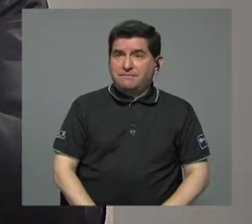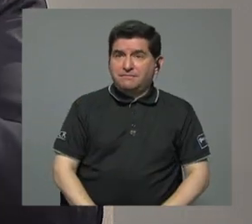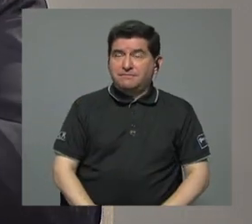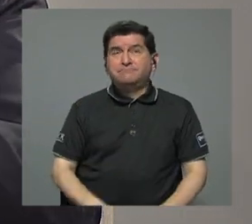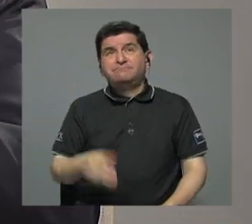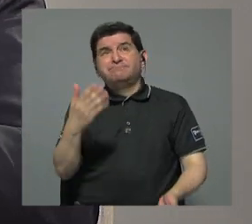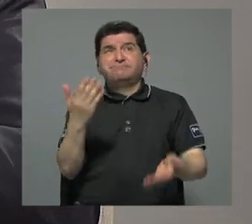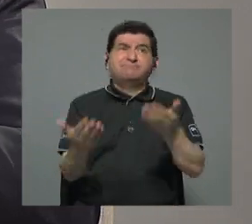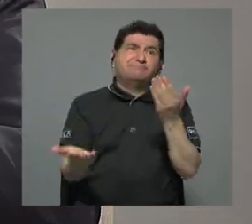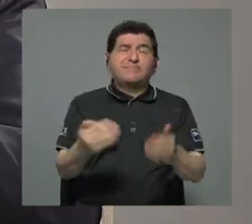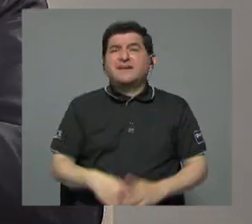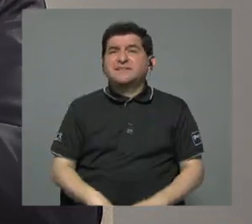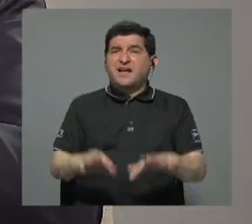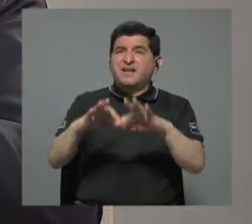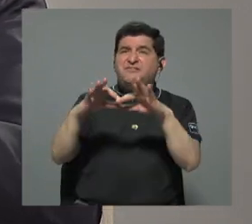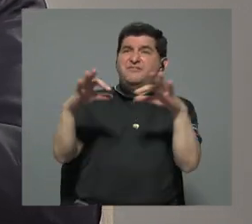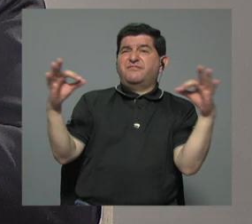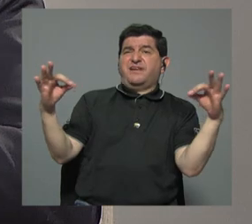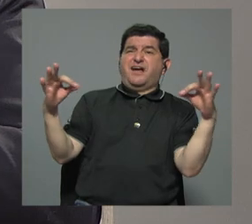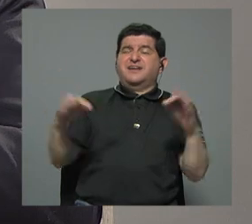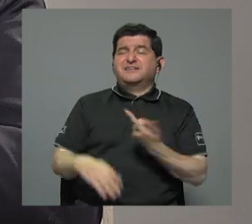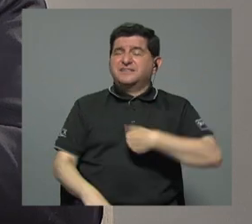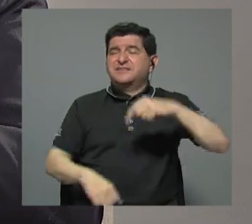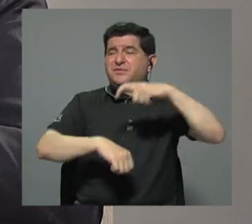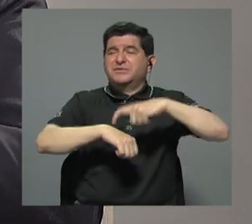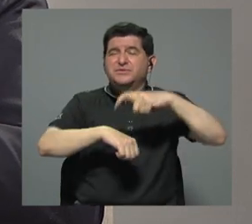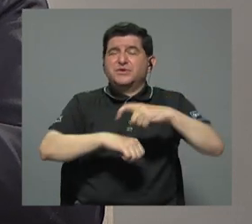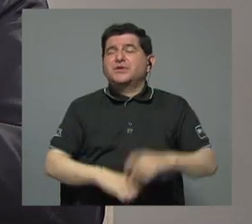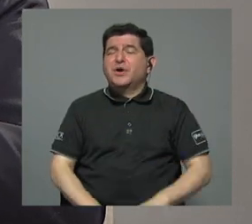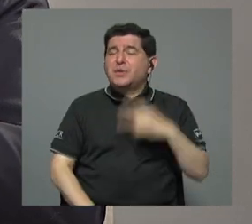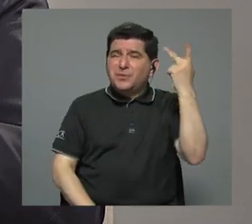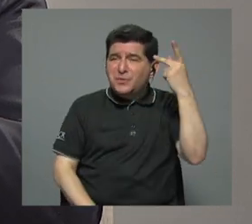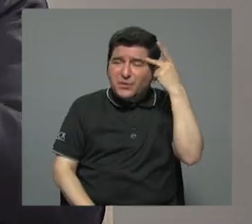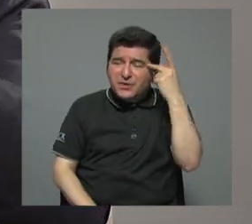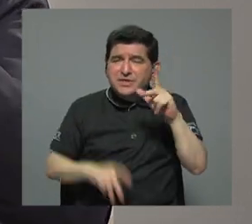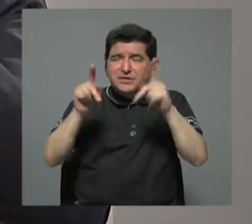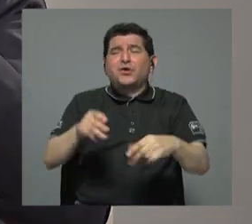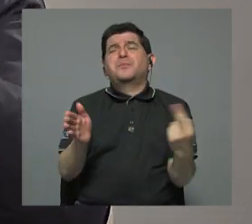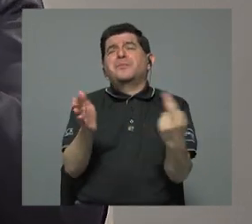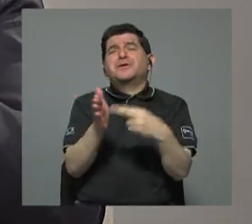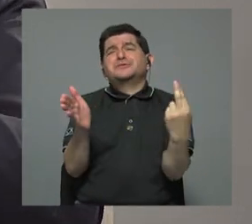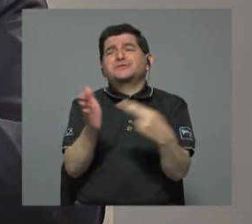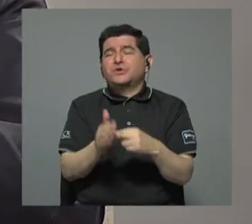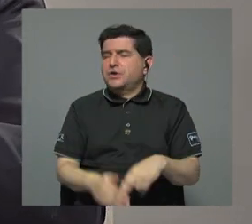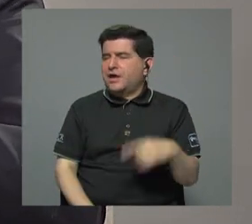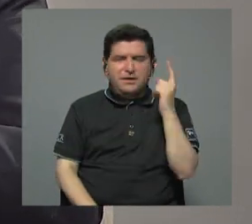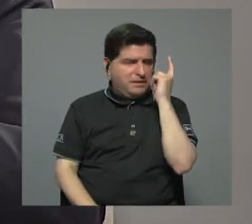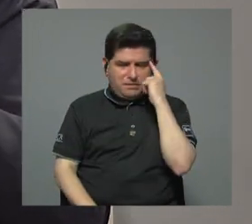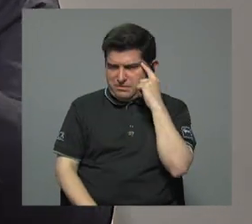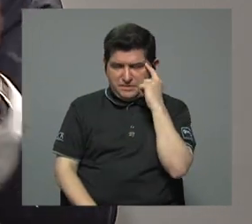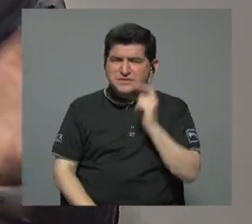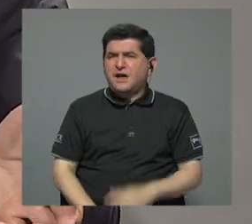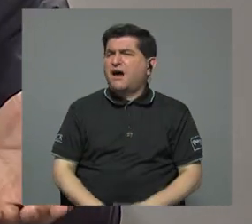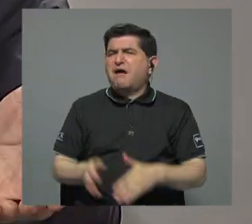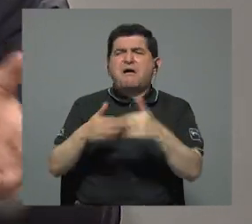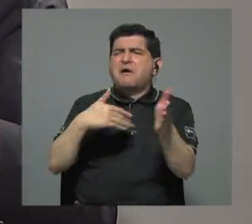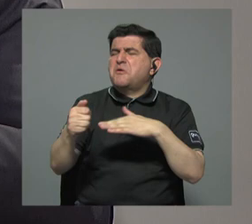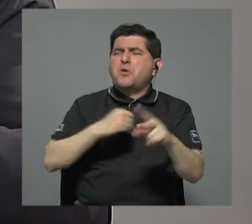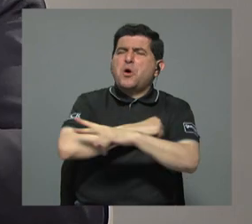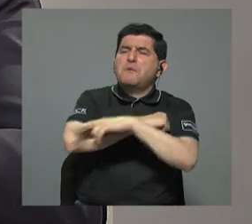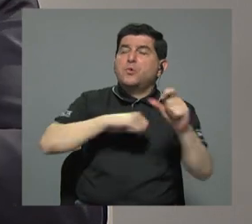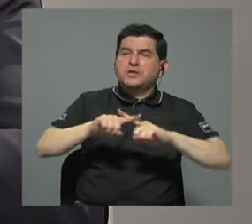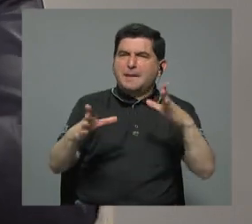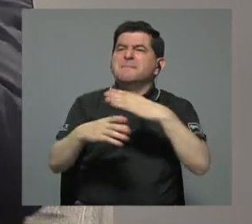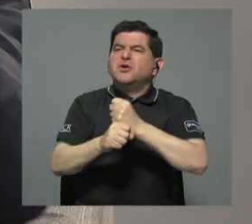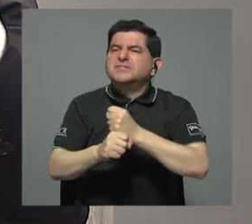poco de esos lehman tan embellecedores de nuestros días políticos cuando la gente repite yo creo que sin reflexionar no importa que robe pero que